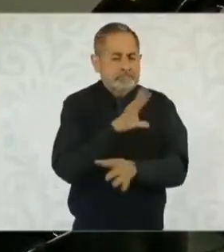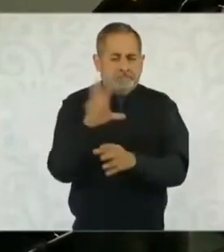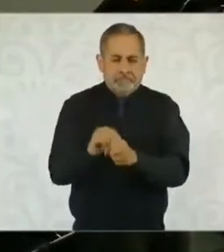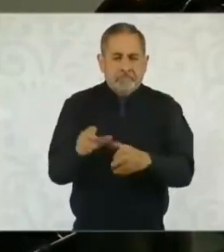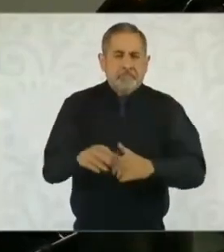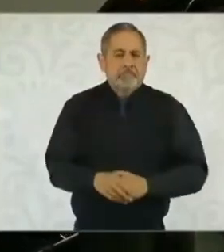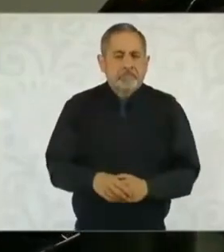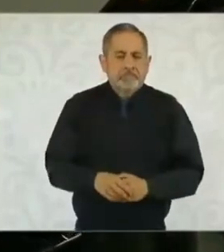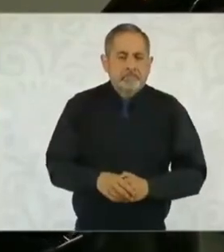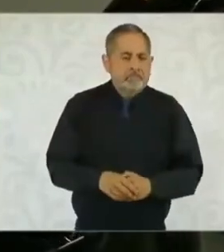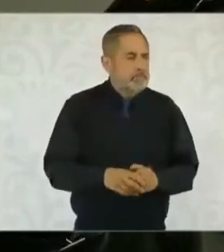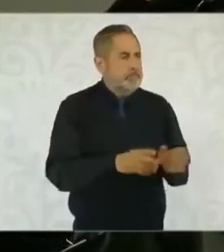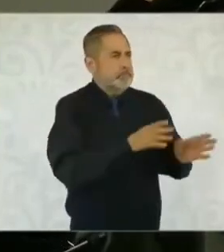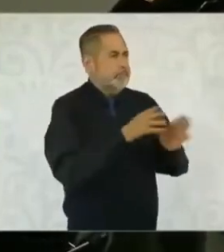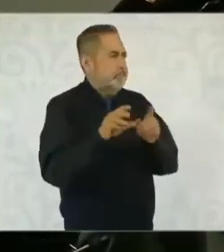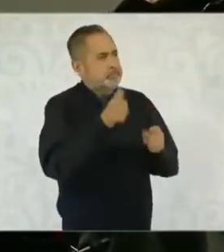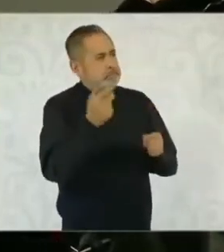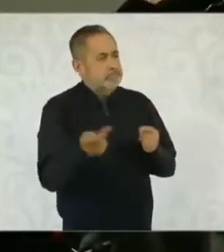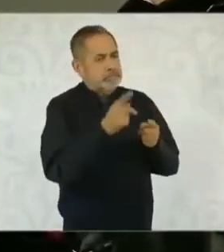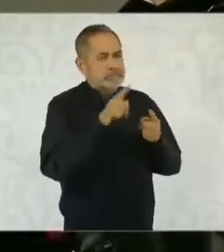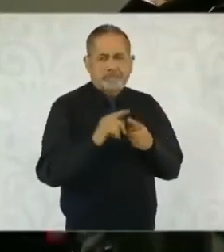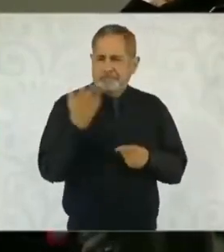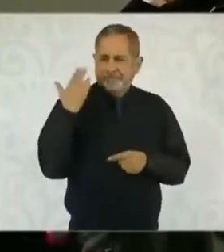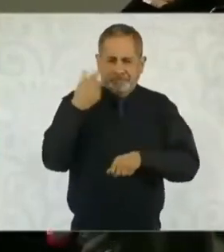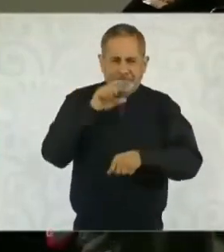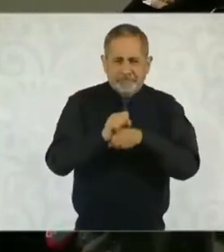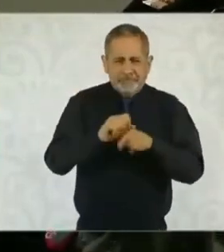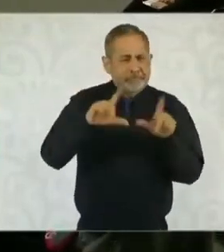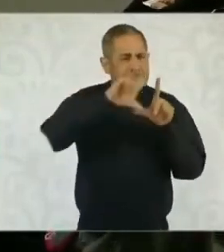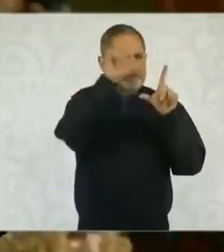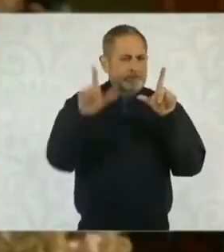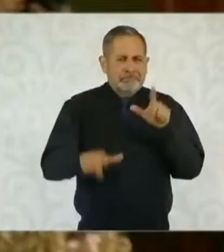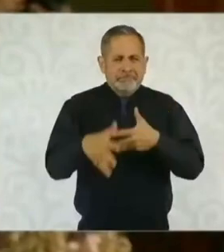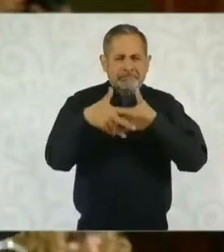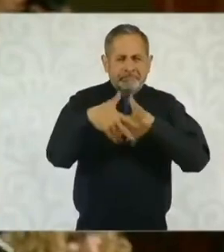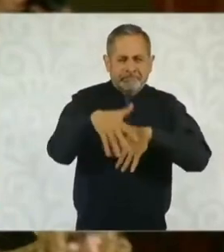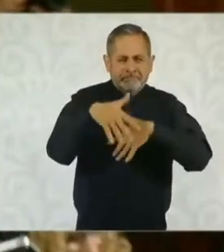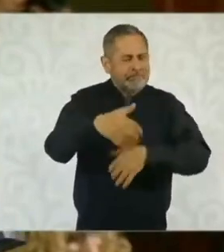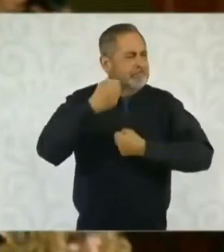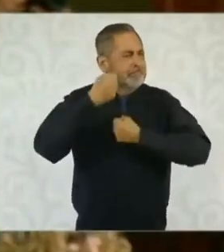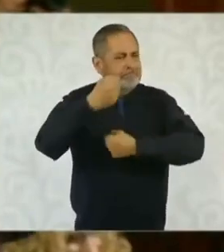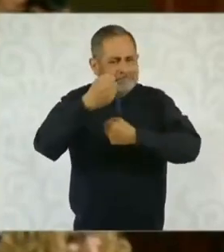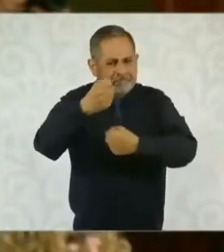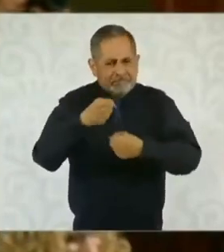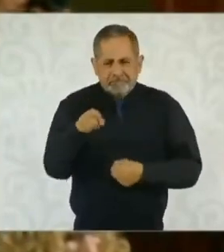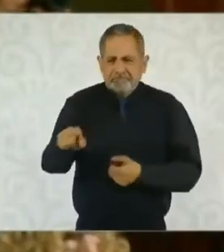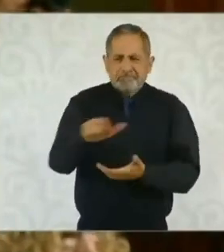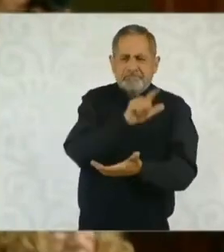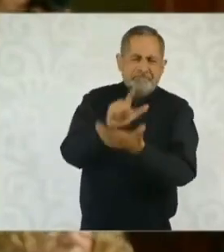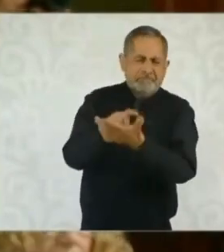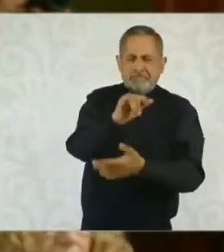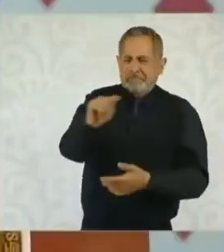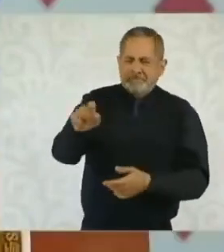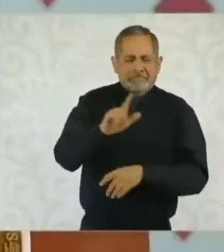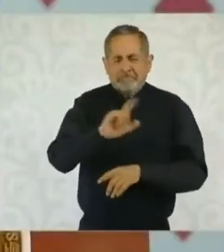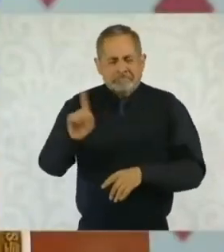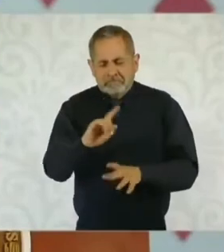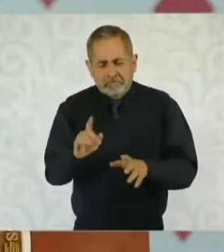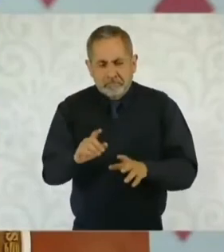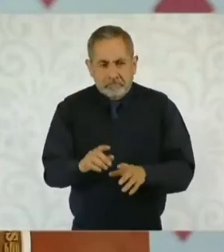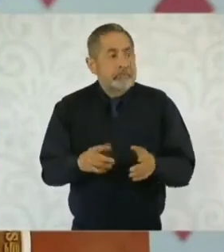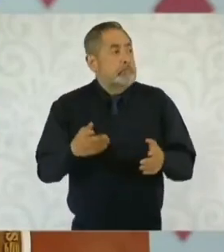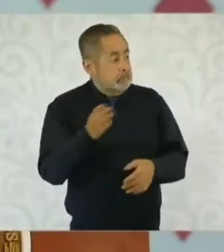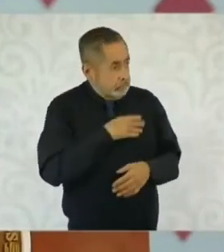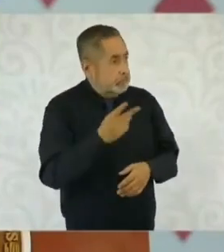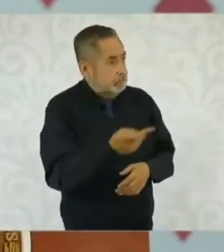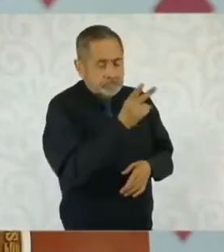En la semana han ocurrido distintas manifestaciones a lo largo del país contra las iniciativas de reforma a la ley del ISSSTE. Ah, qué bueno que lo preguntas.